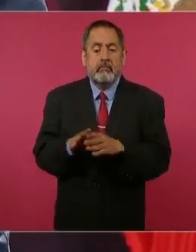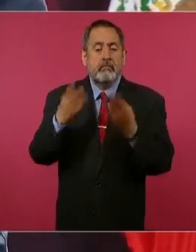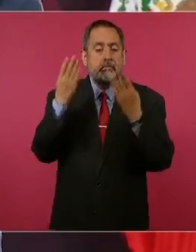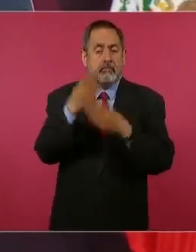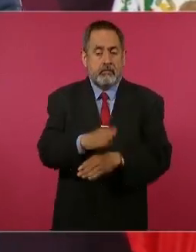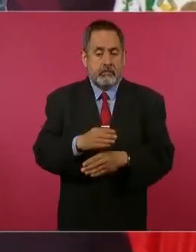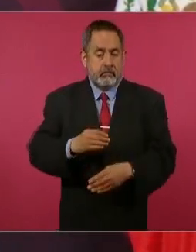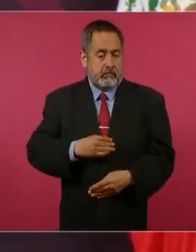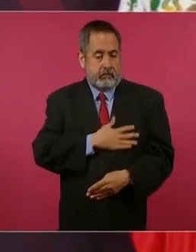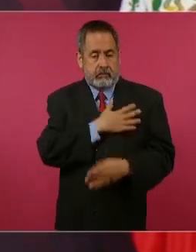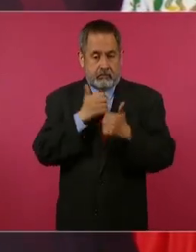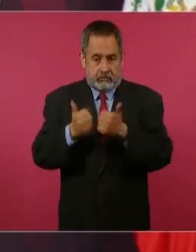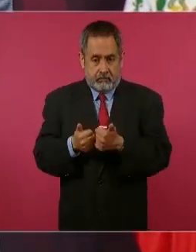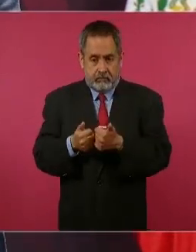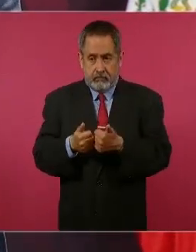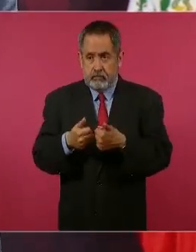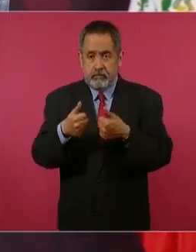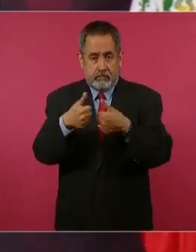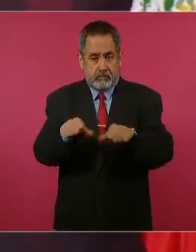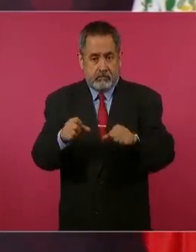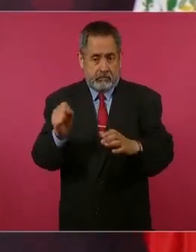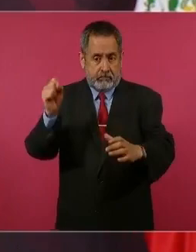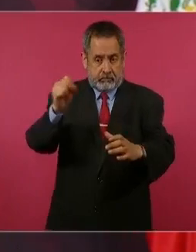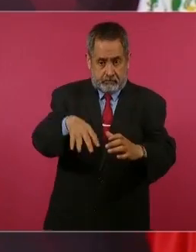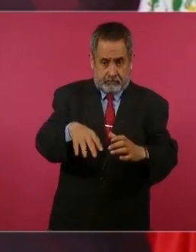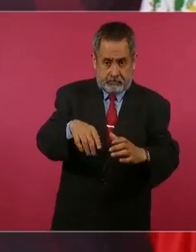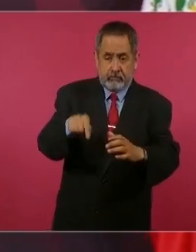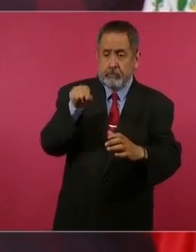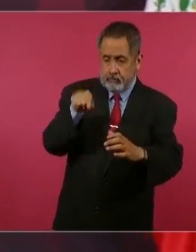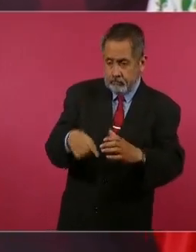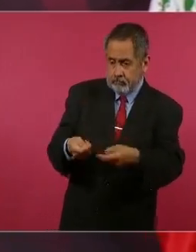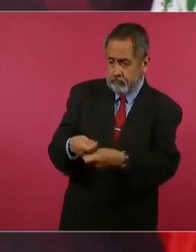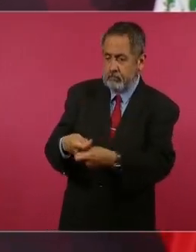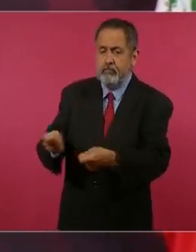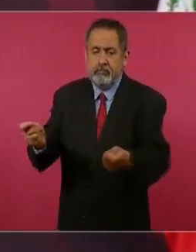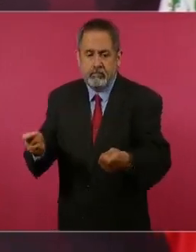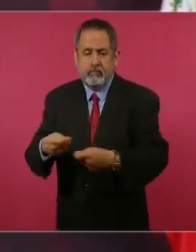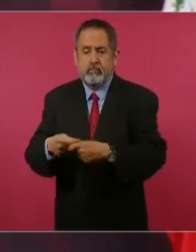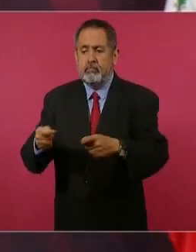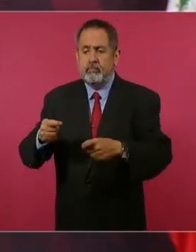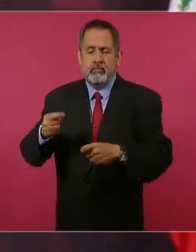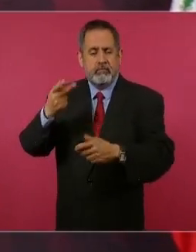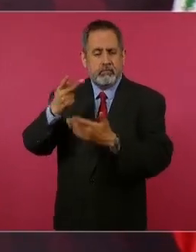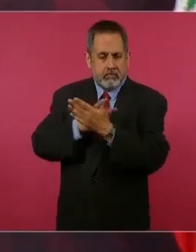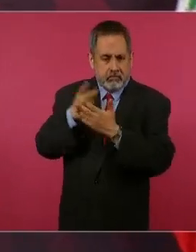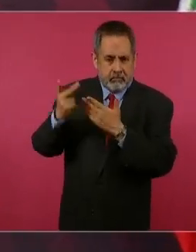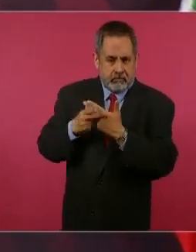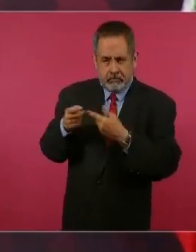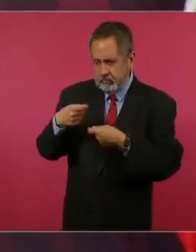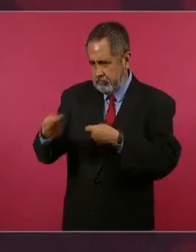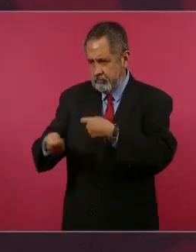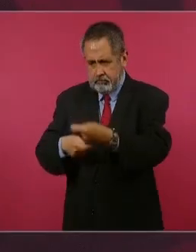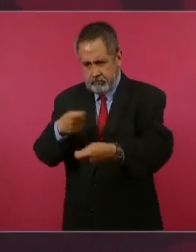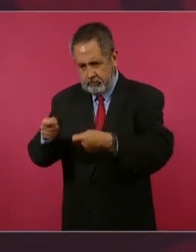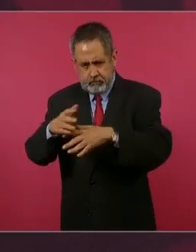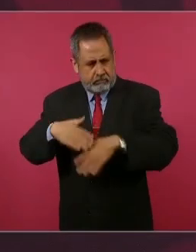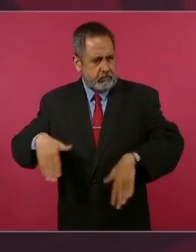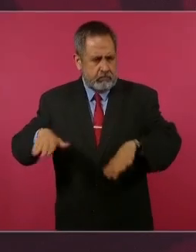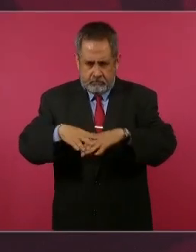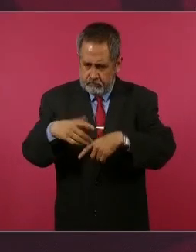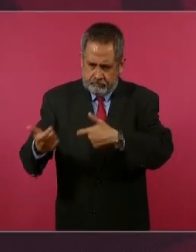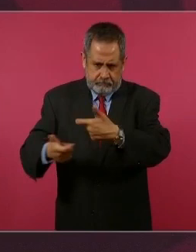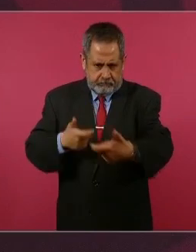Banco del Bienestar se dispersan todos los fondos de los programas de desarrollo social